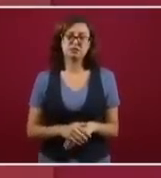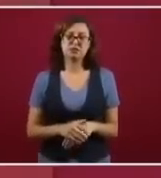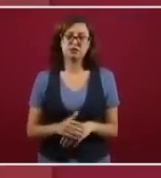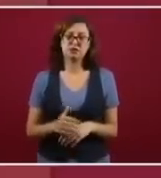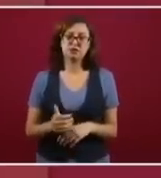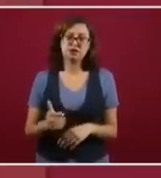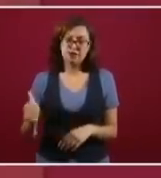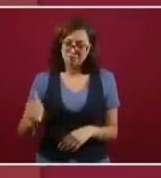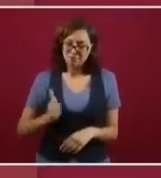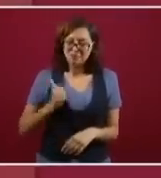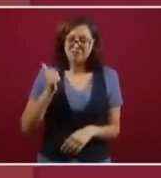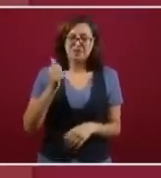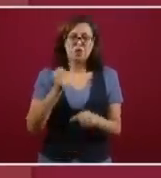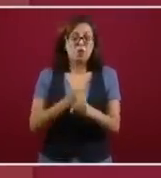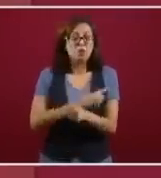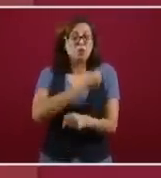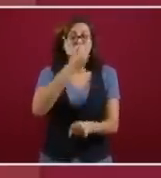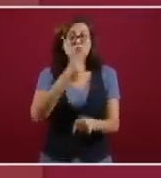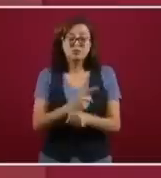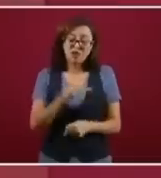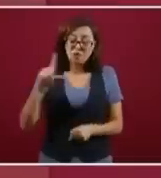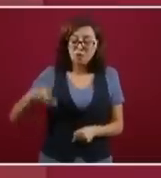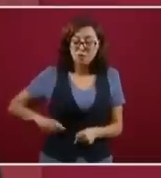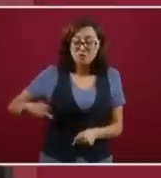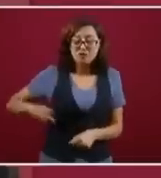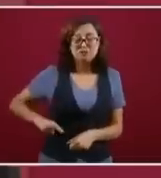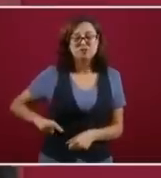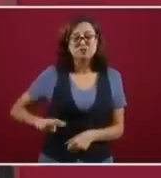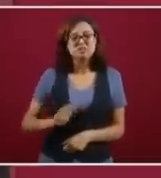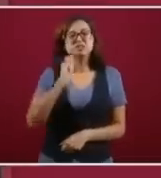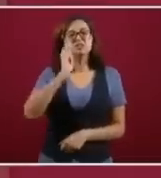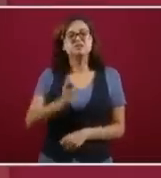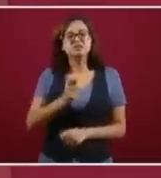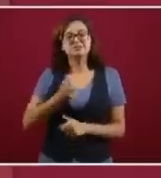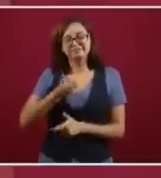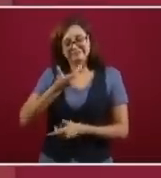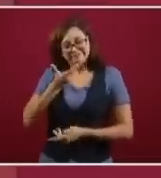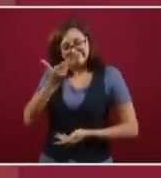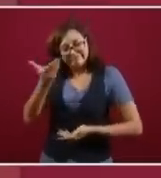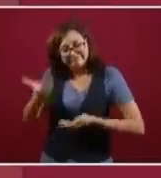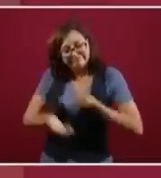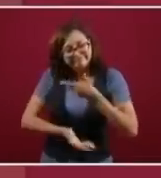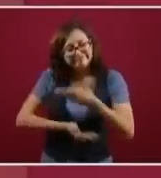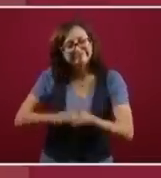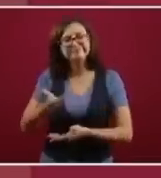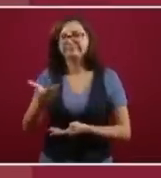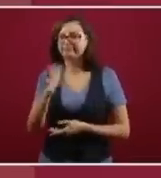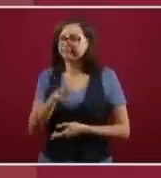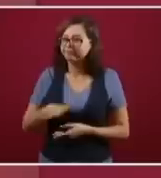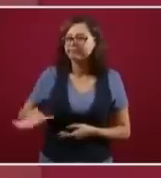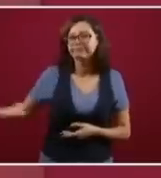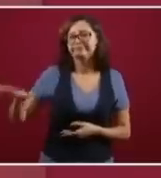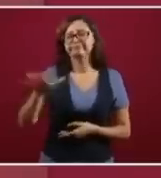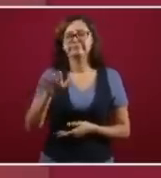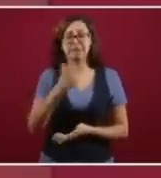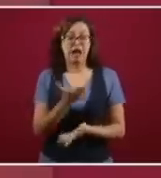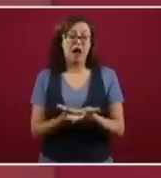de servir al prójimo, de servir a los demás, como ahora.